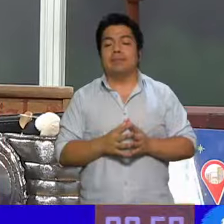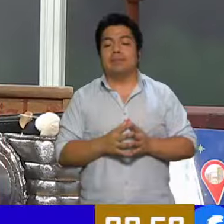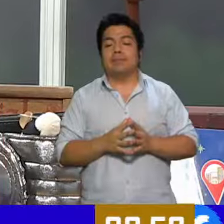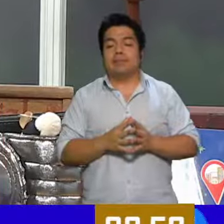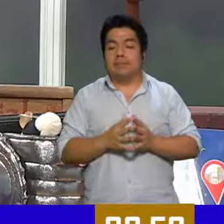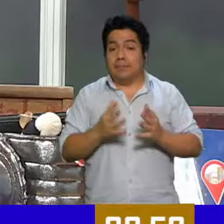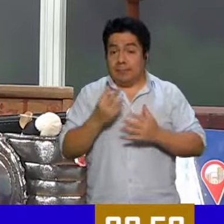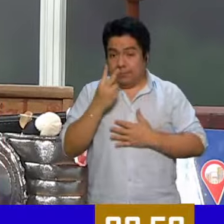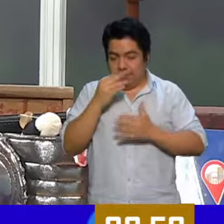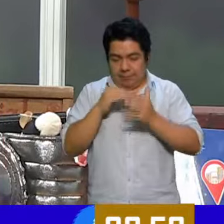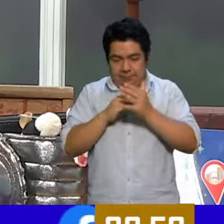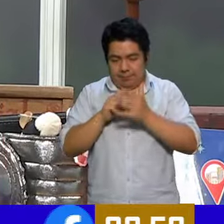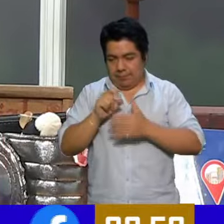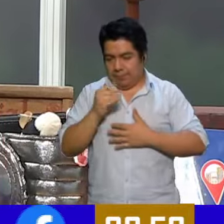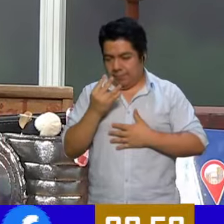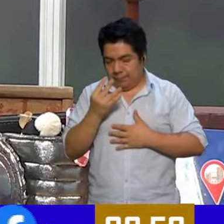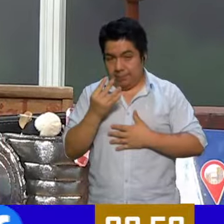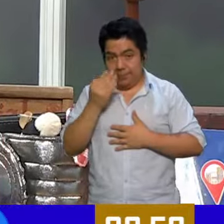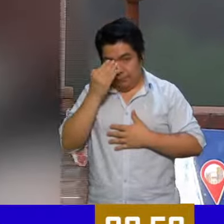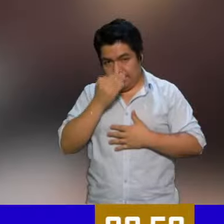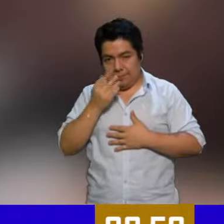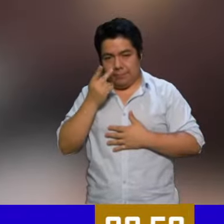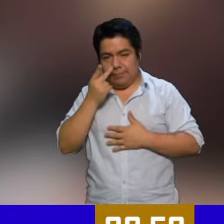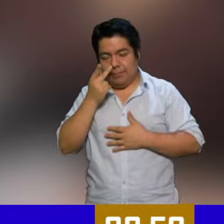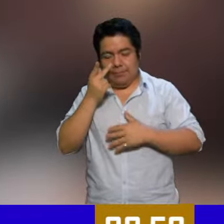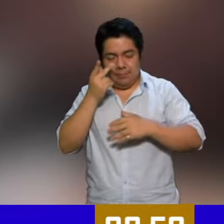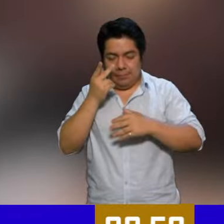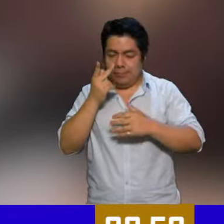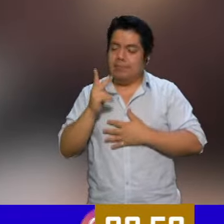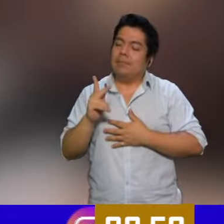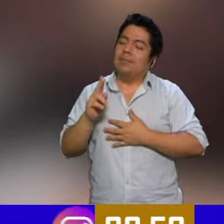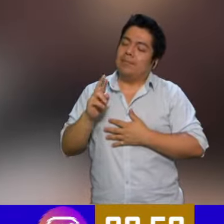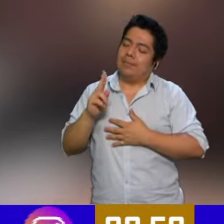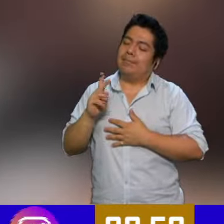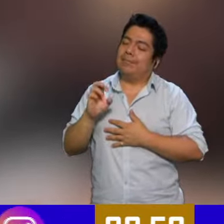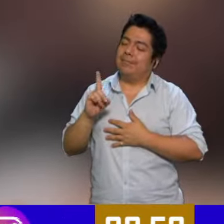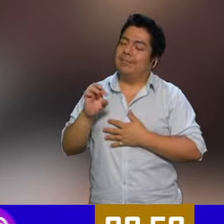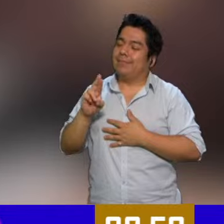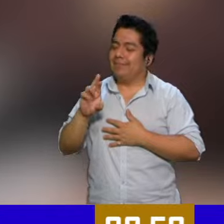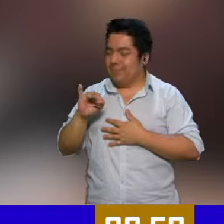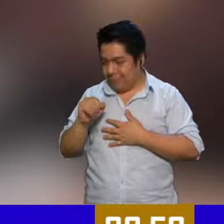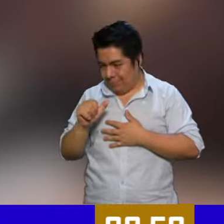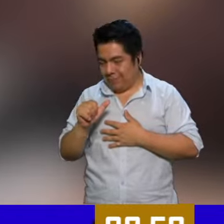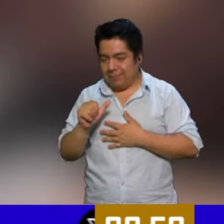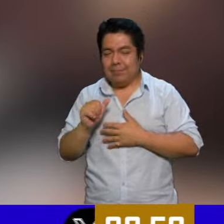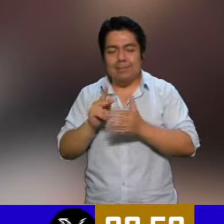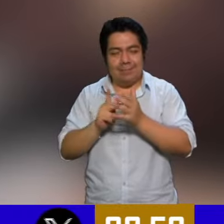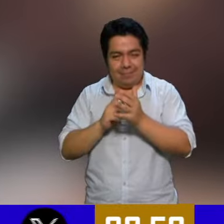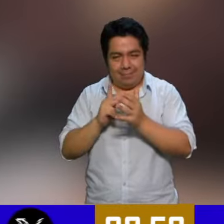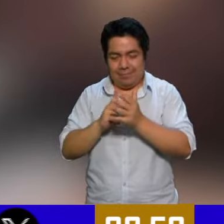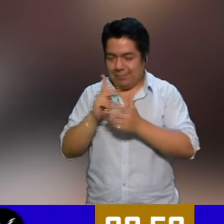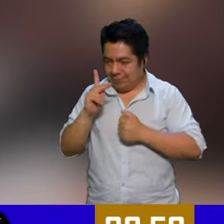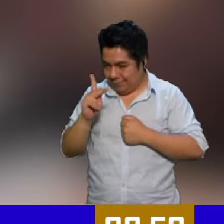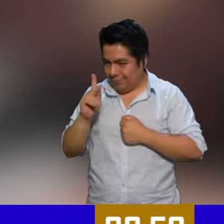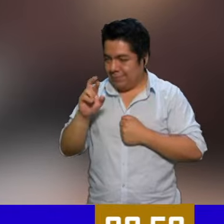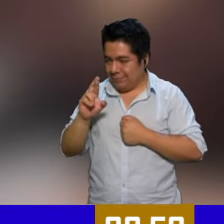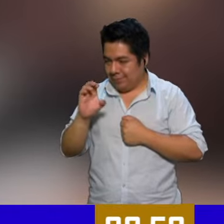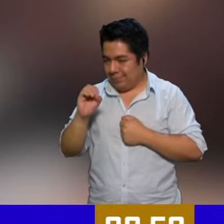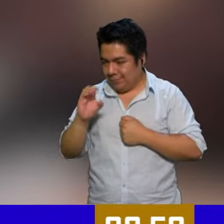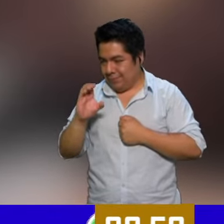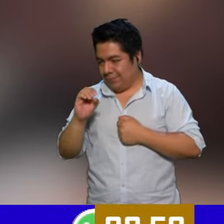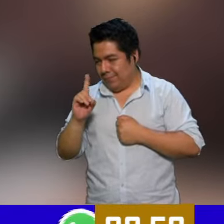Este 2024 la Procuraduría... ¡Ay! Procuraduría... híjole, lo tengo que... A ver, otra vez. Procuraduría. Es